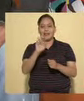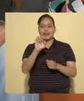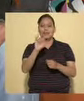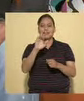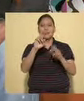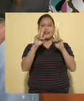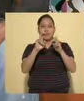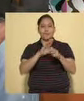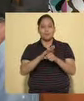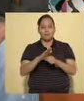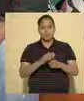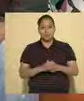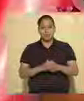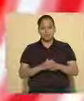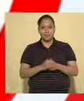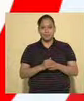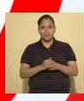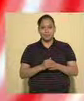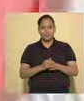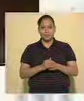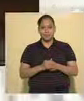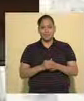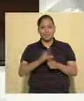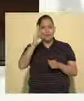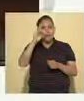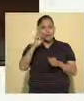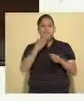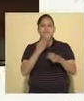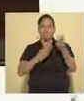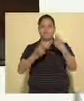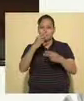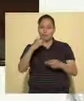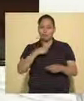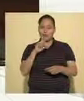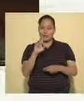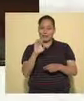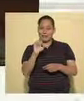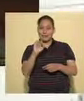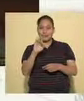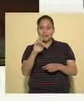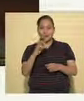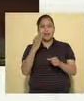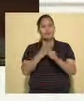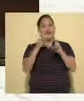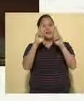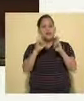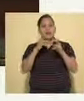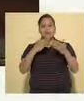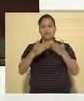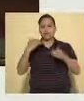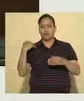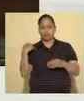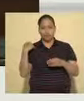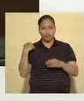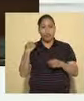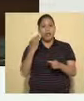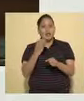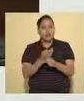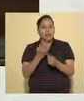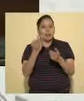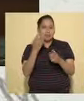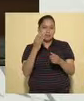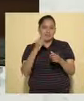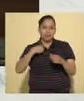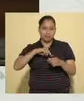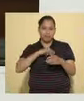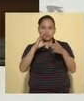hable un poquito más. Hola, ¿qué tal? Bienvenidos, soy Desiree Navarro y esta es la sección A la Moda. Y bueno, pues en esta ocasión